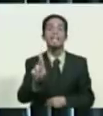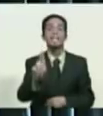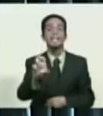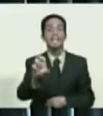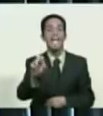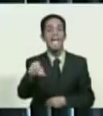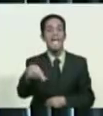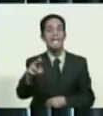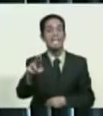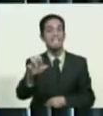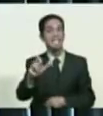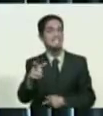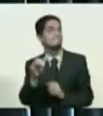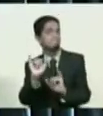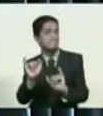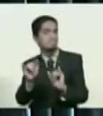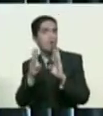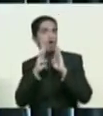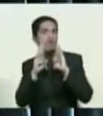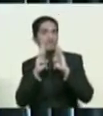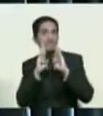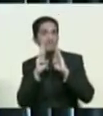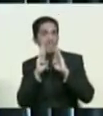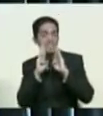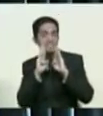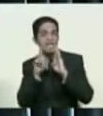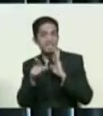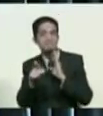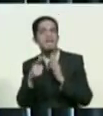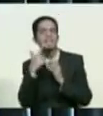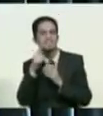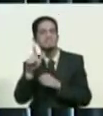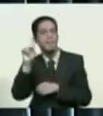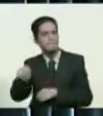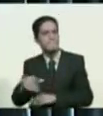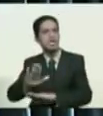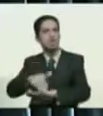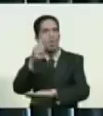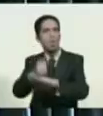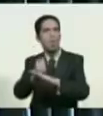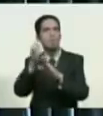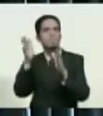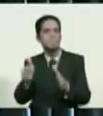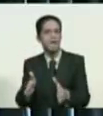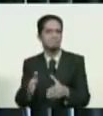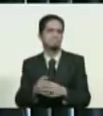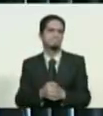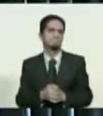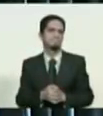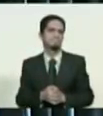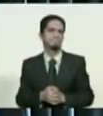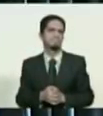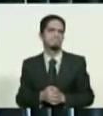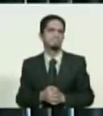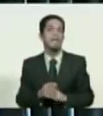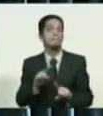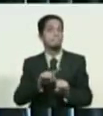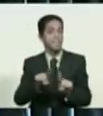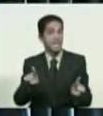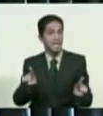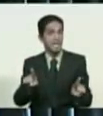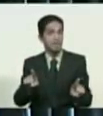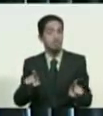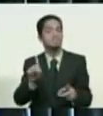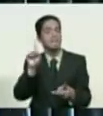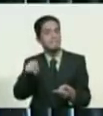quien confiesa su complicidad en el magnicidio en grado de frustración, pero al mismo tiempo